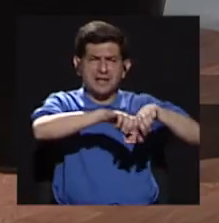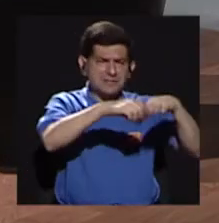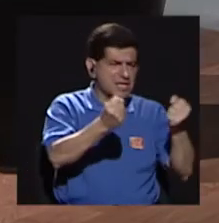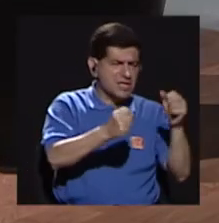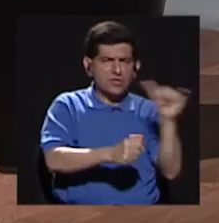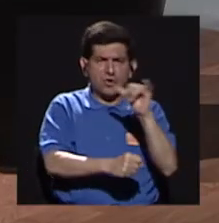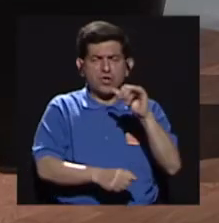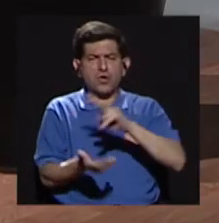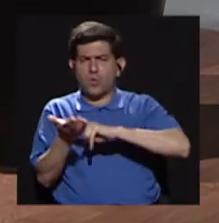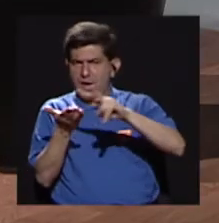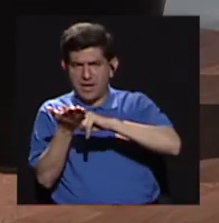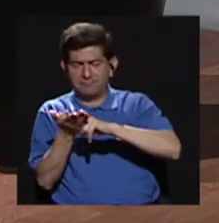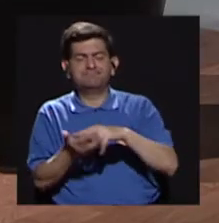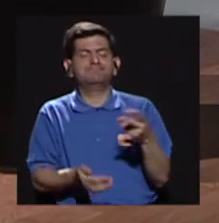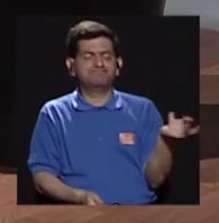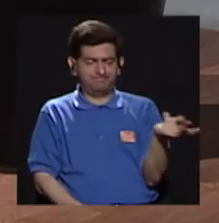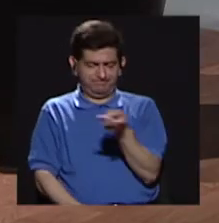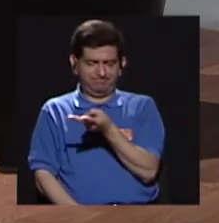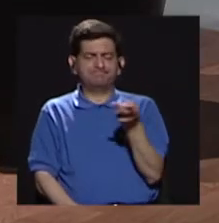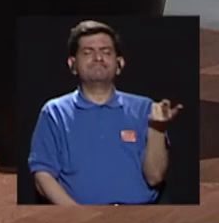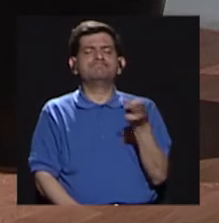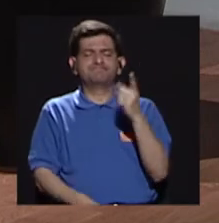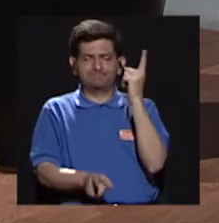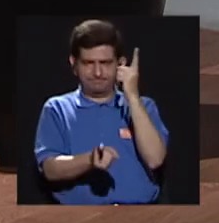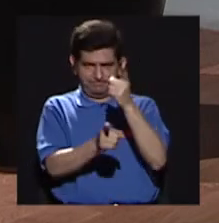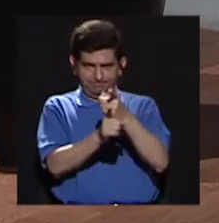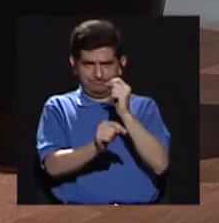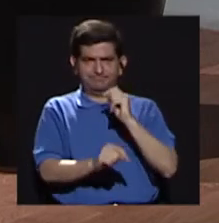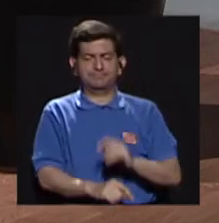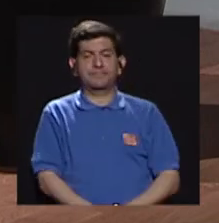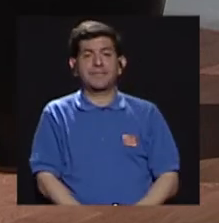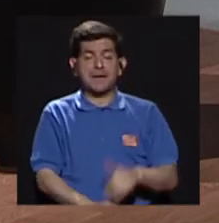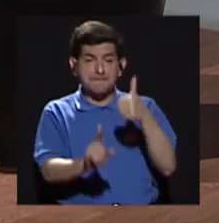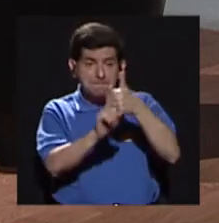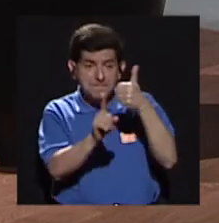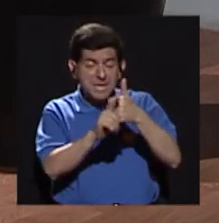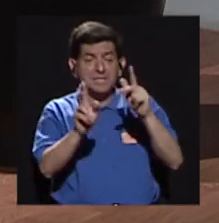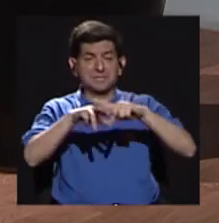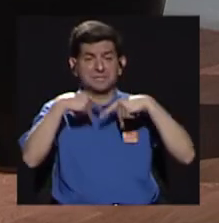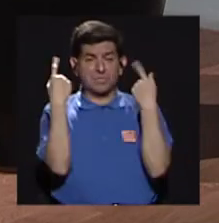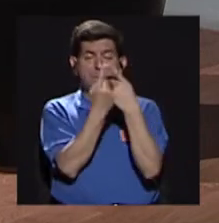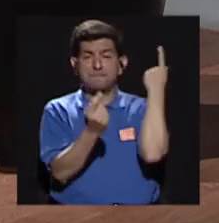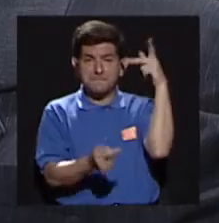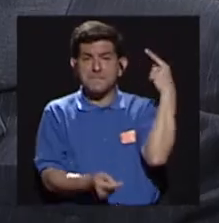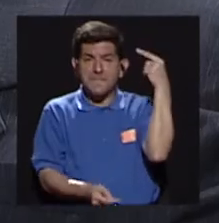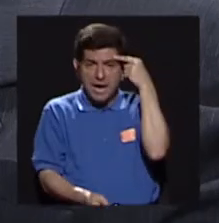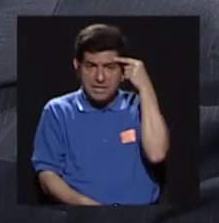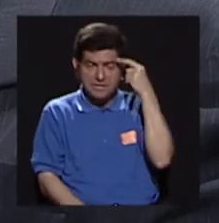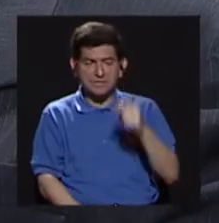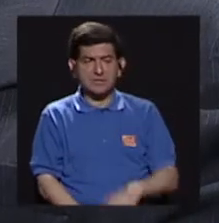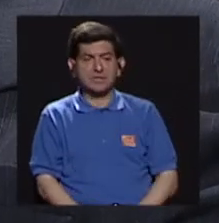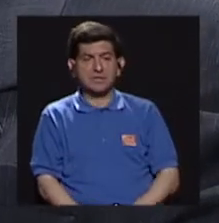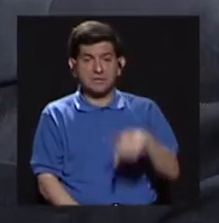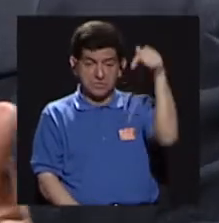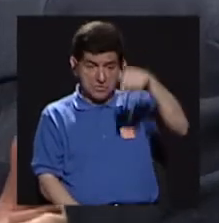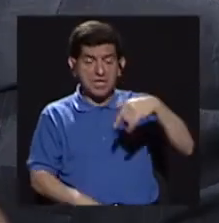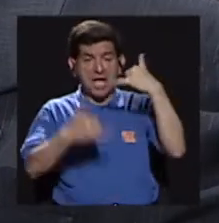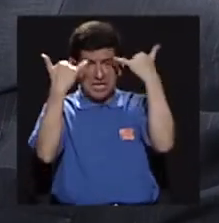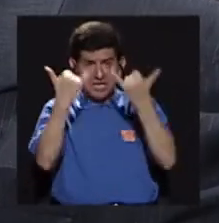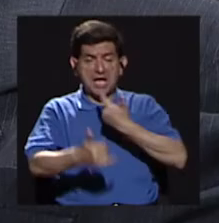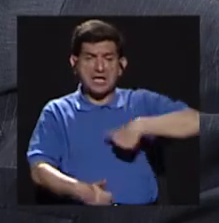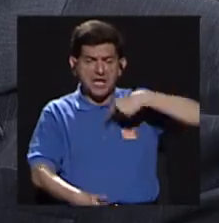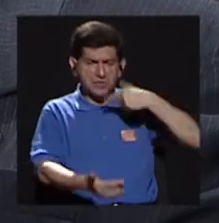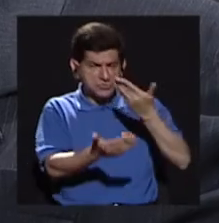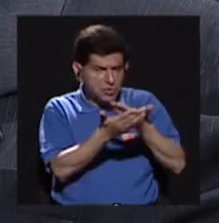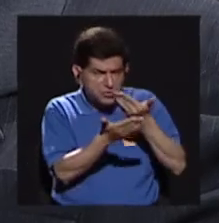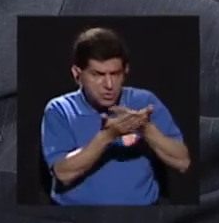de liberación nacional e igual que liberación en el propio partido de gobierno pues aten aquí hemos hemos evidenciado